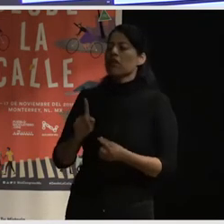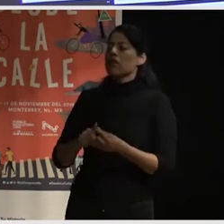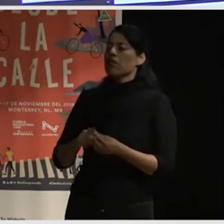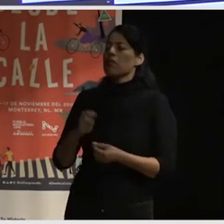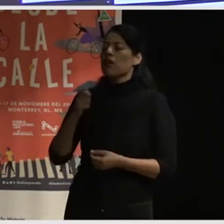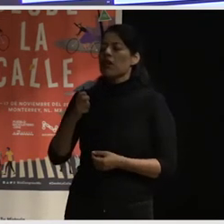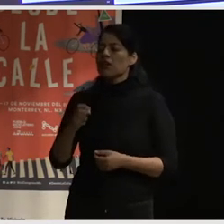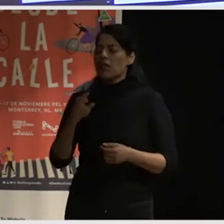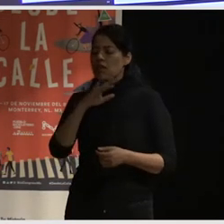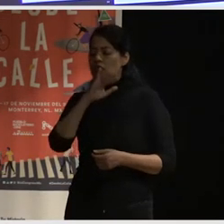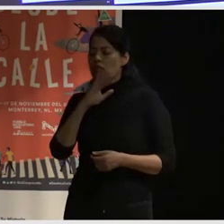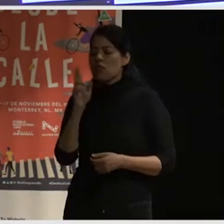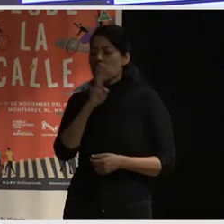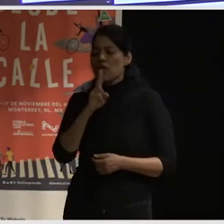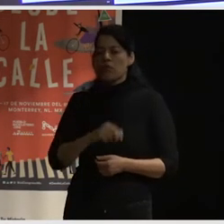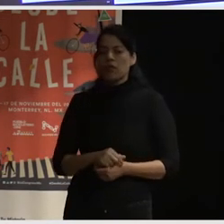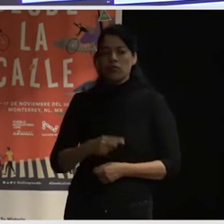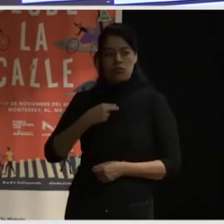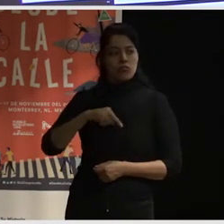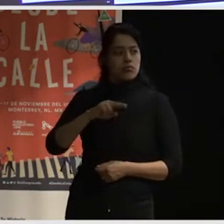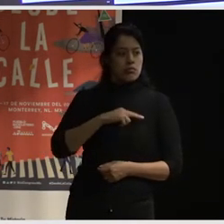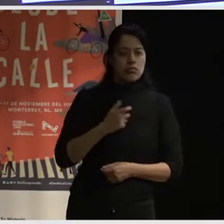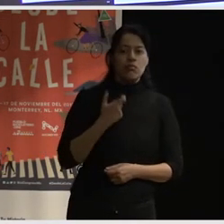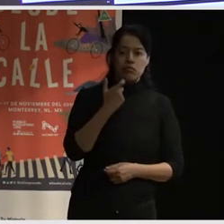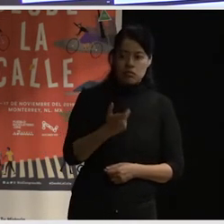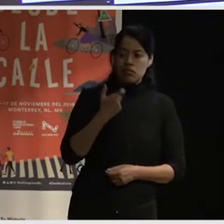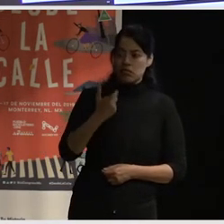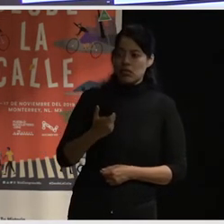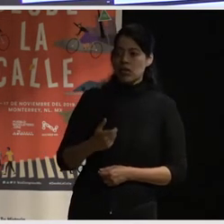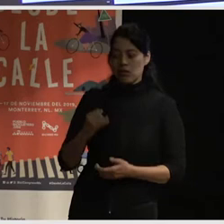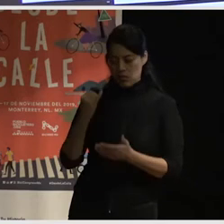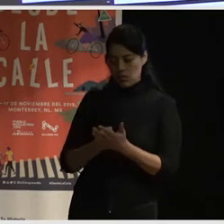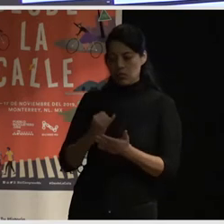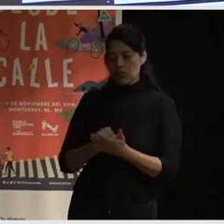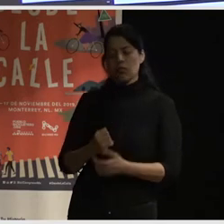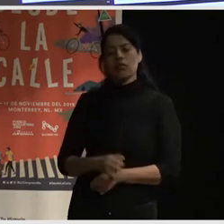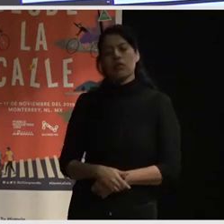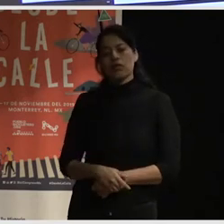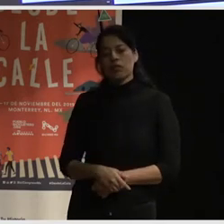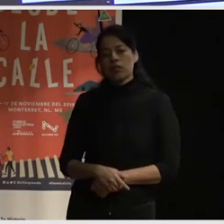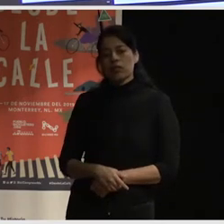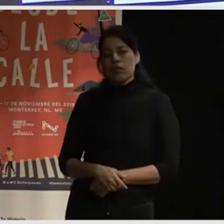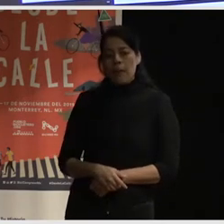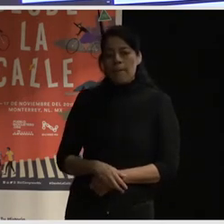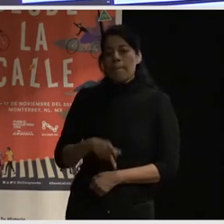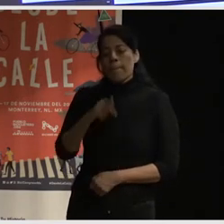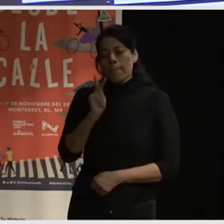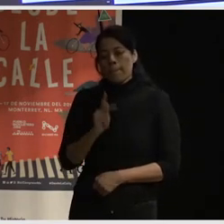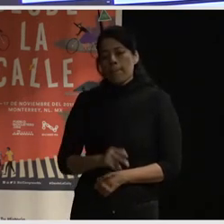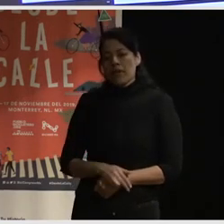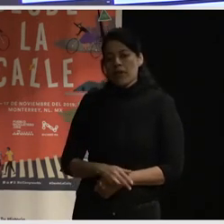pagas tú lo pago yo no pero también somos contribuyentes a eso desde luego sin duda esto es una dialéctica pero